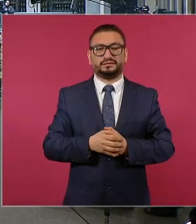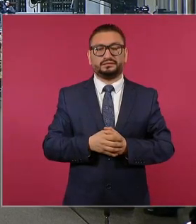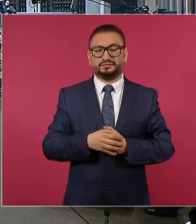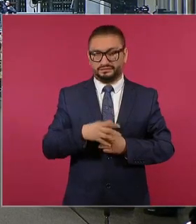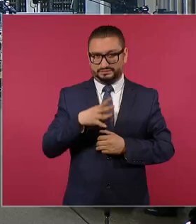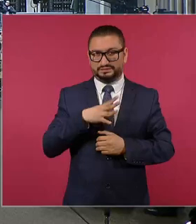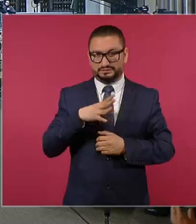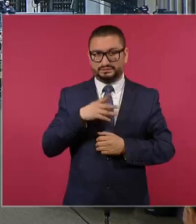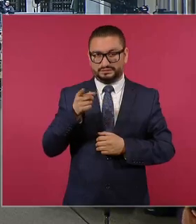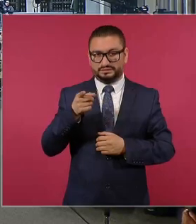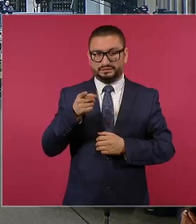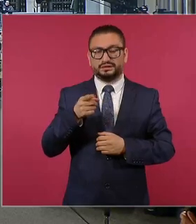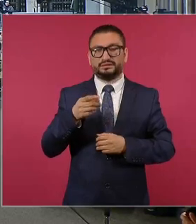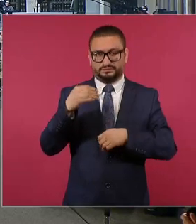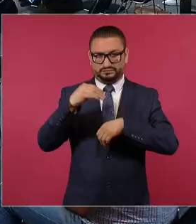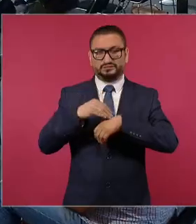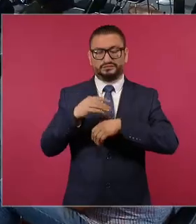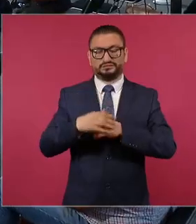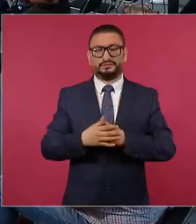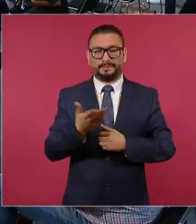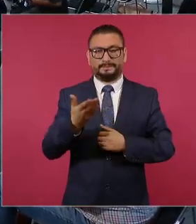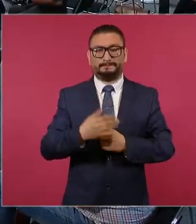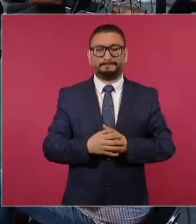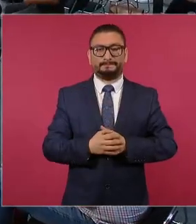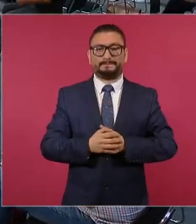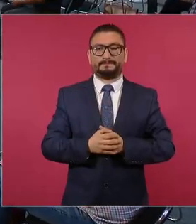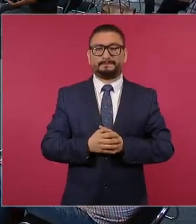¿Sí está? Ponla.